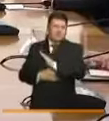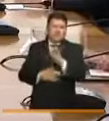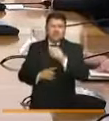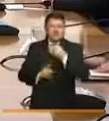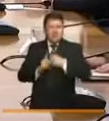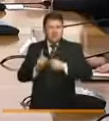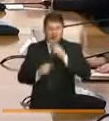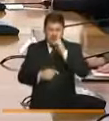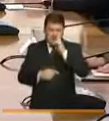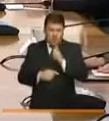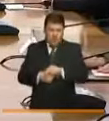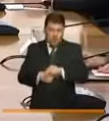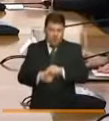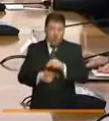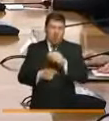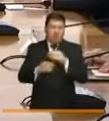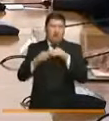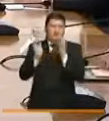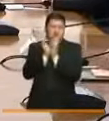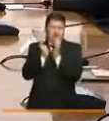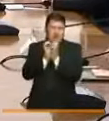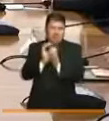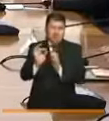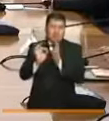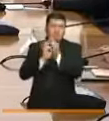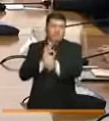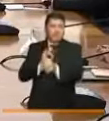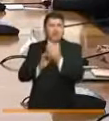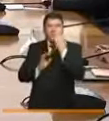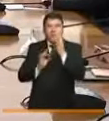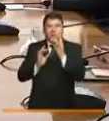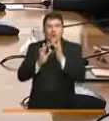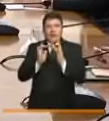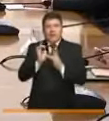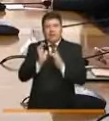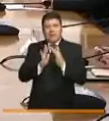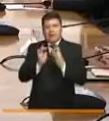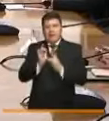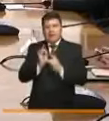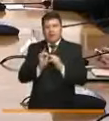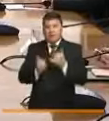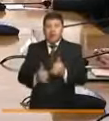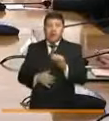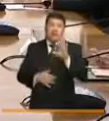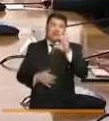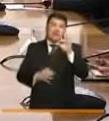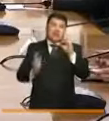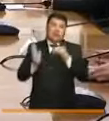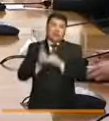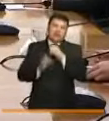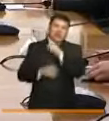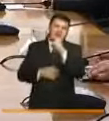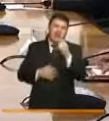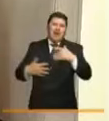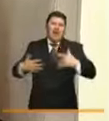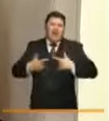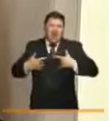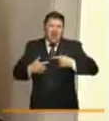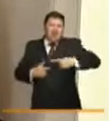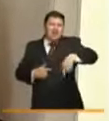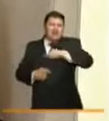mes de junio y de mayo, y las vamos a pagar en abril. Vamos a llegar a 50.100